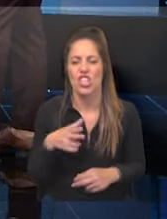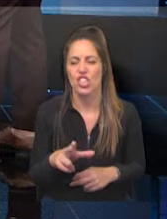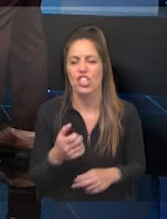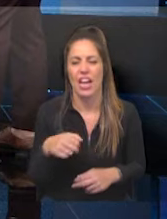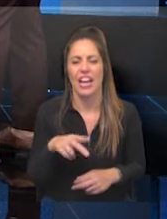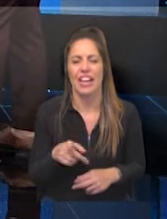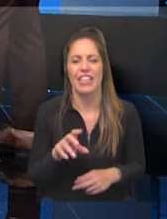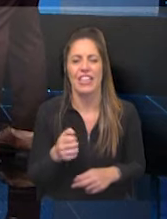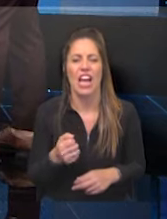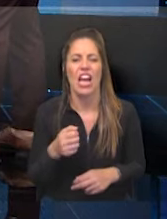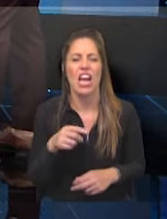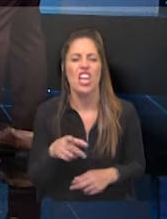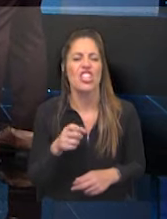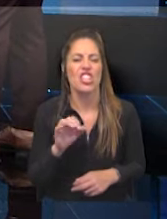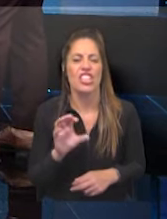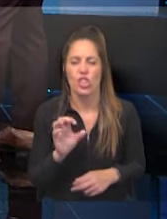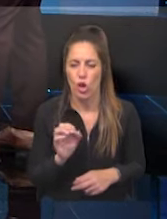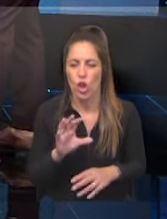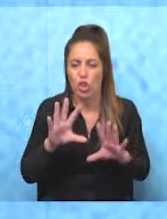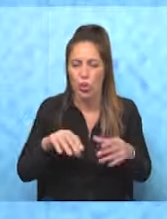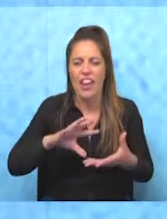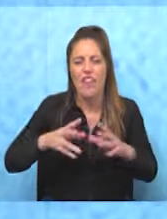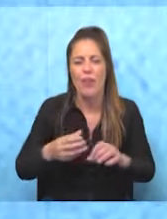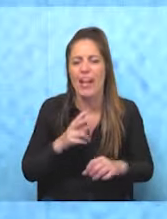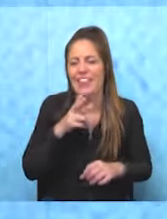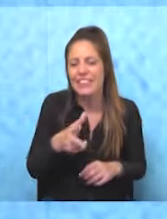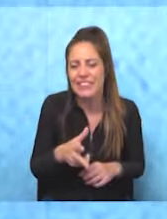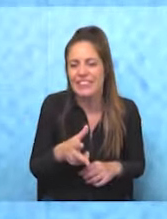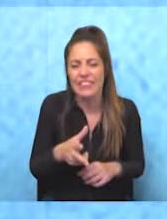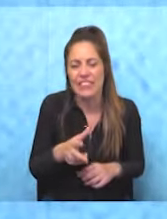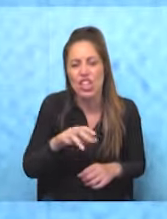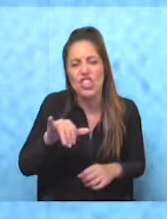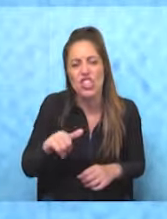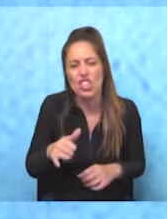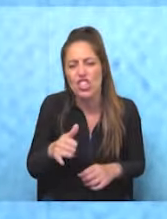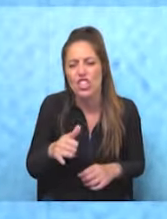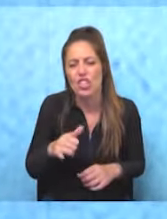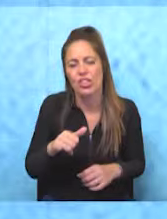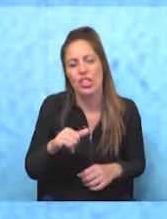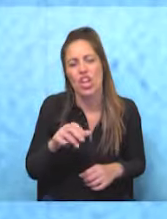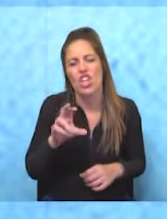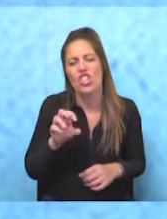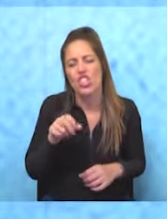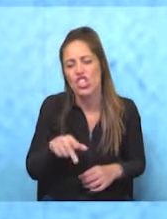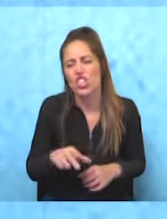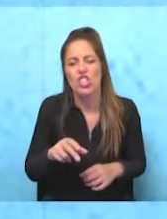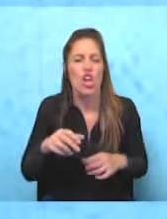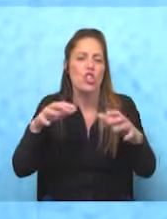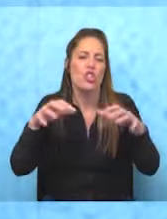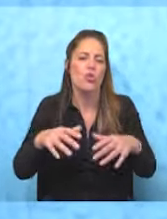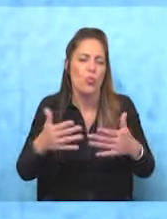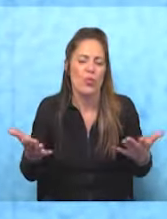jisco entonces todas las formas que tenemos decir la en vez de decir lluvia lluvia